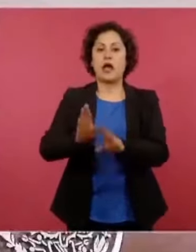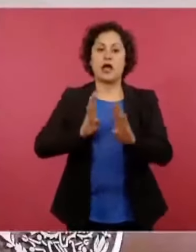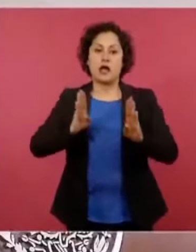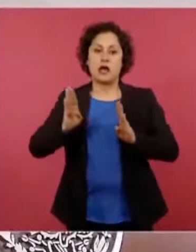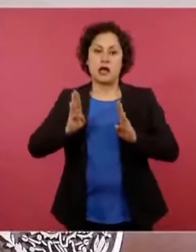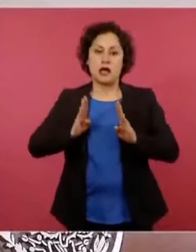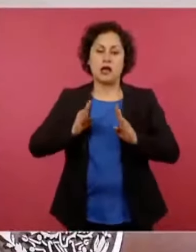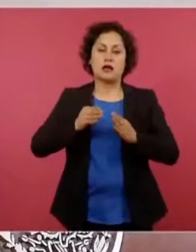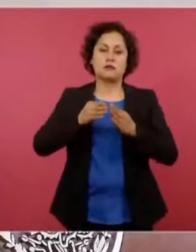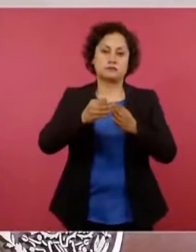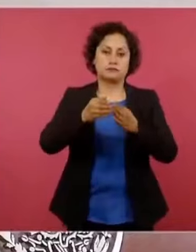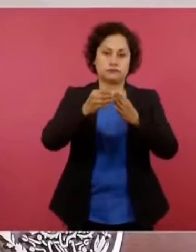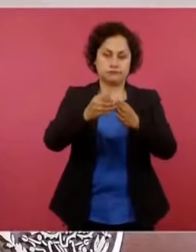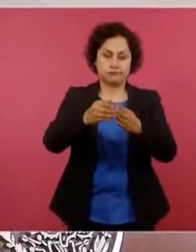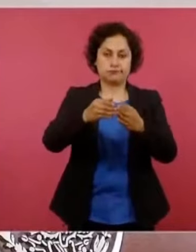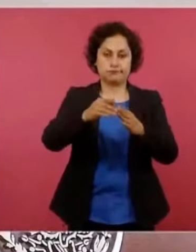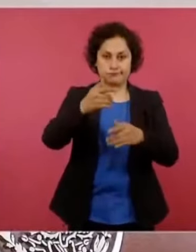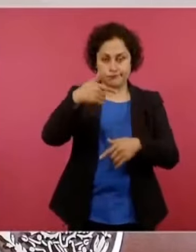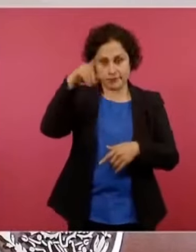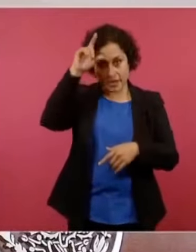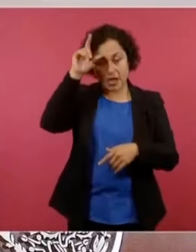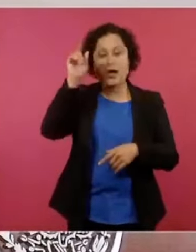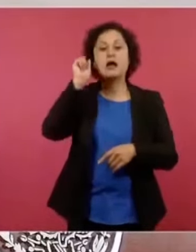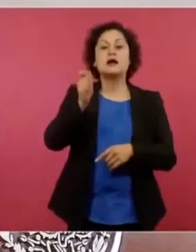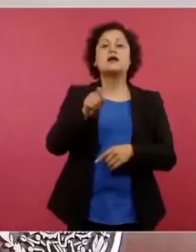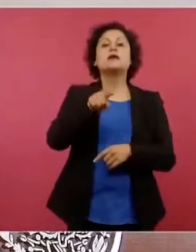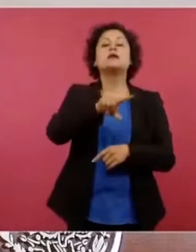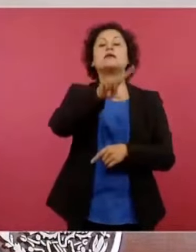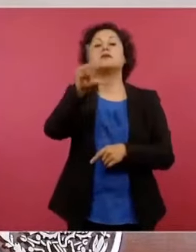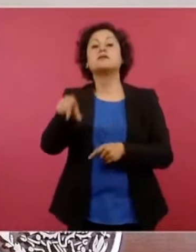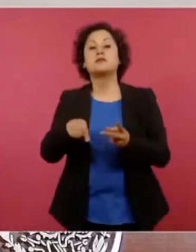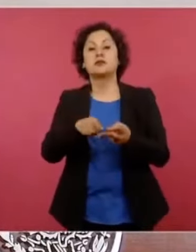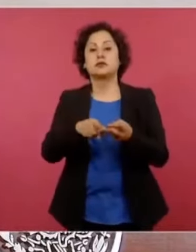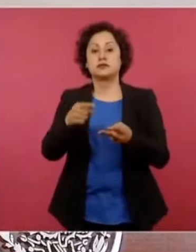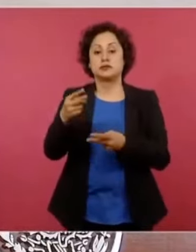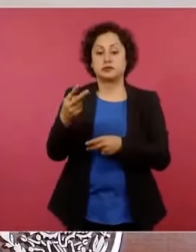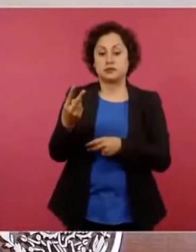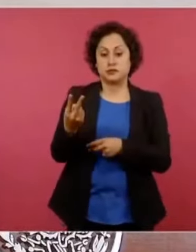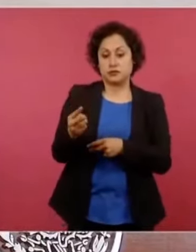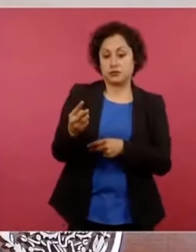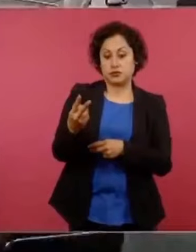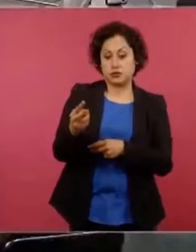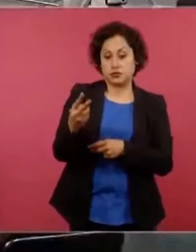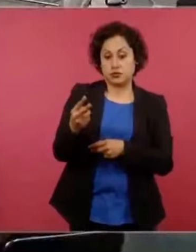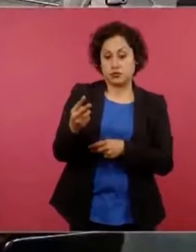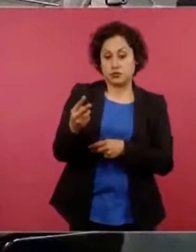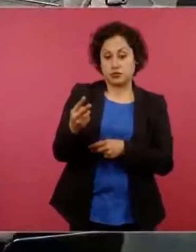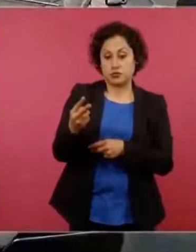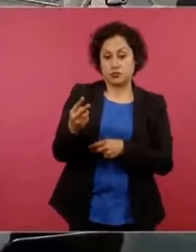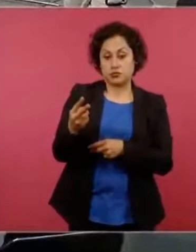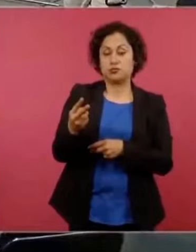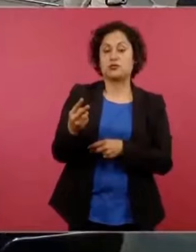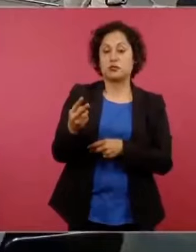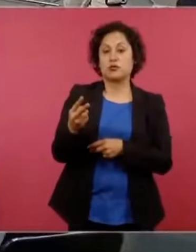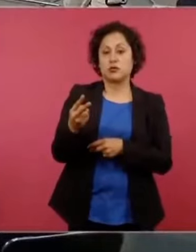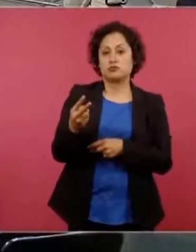2, domingo, pues… tenemos que votar, sí, aquí tengo que